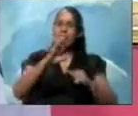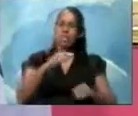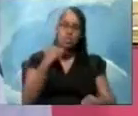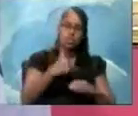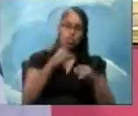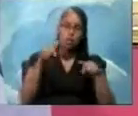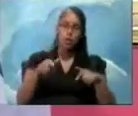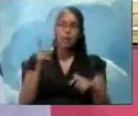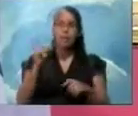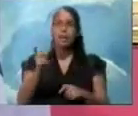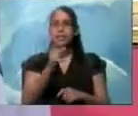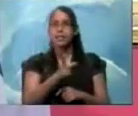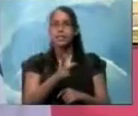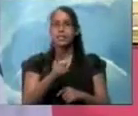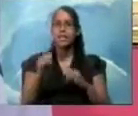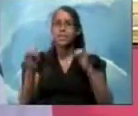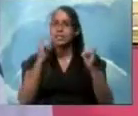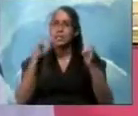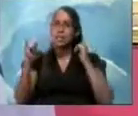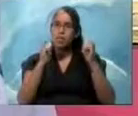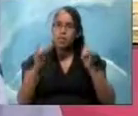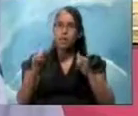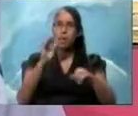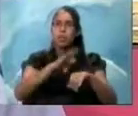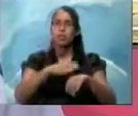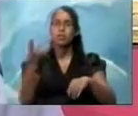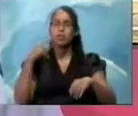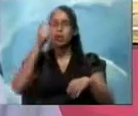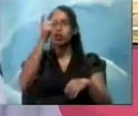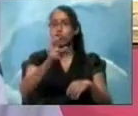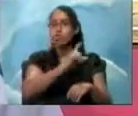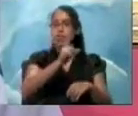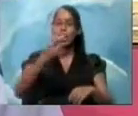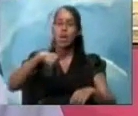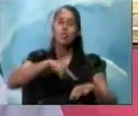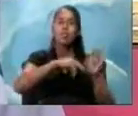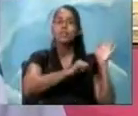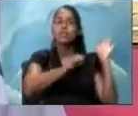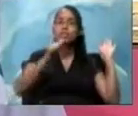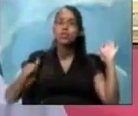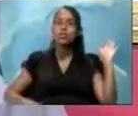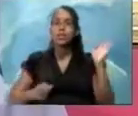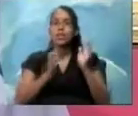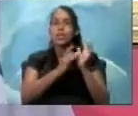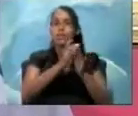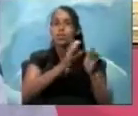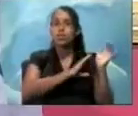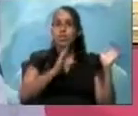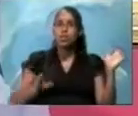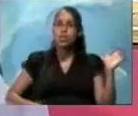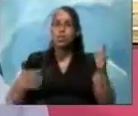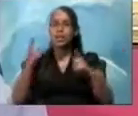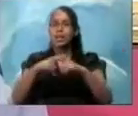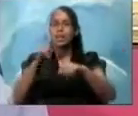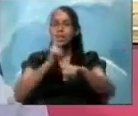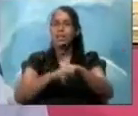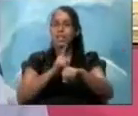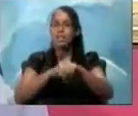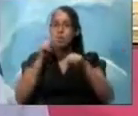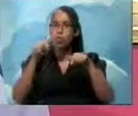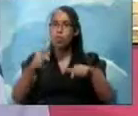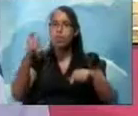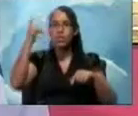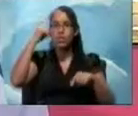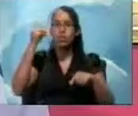esta gente celebraban, ¿verdad?, porque habían crucificado a nuestro Señor Jesucristo en aquel tiempo. Hoy en día mucha gente